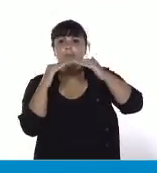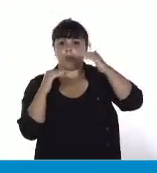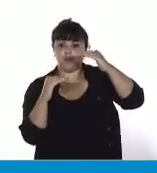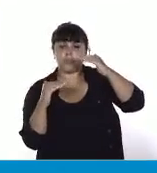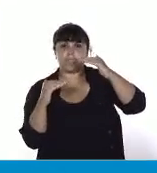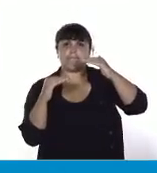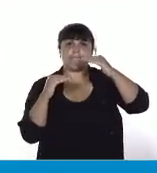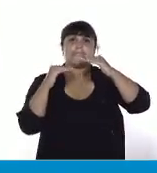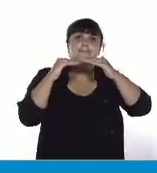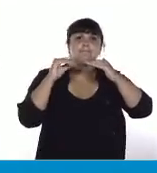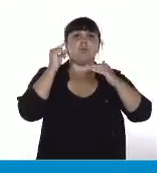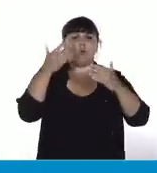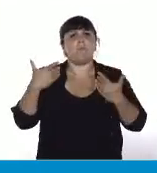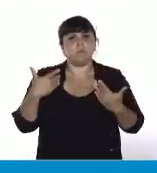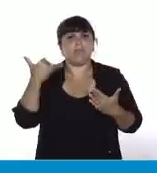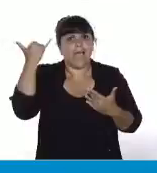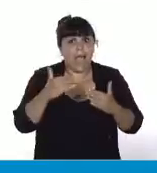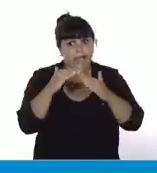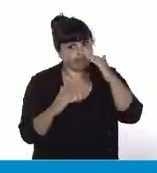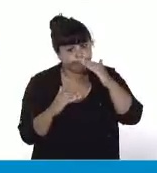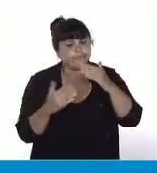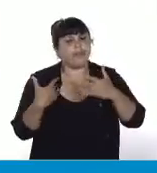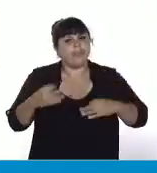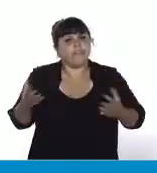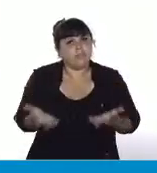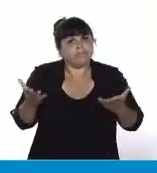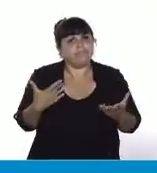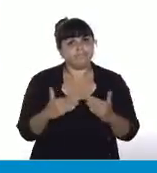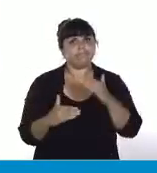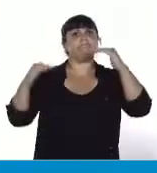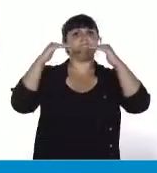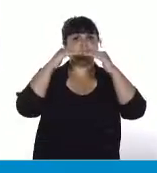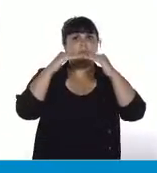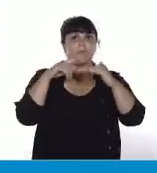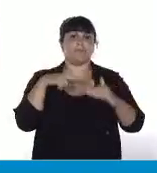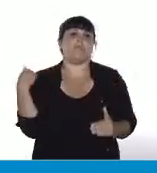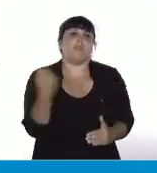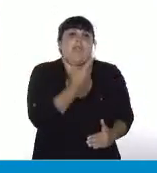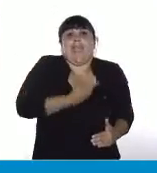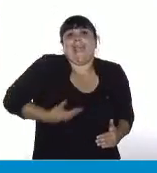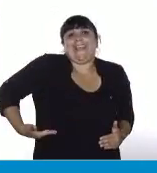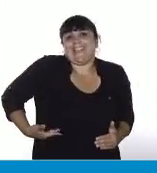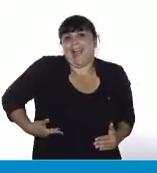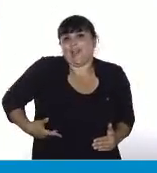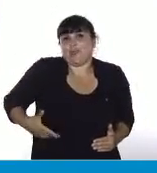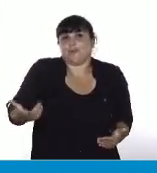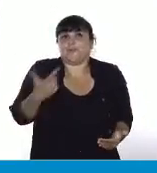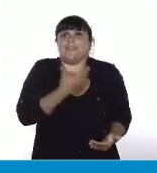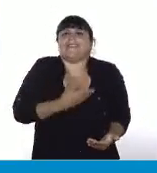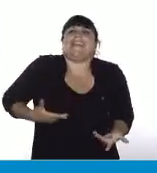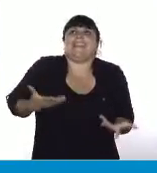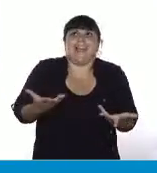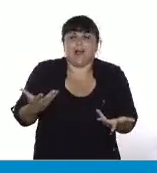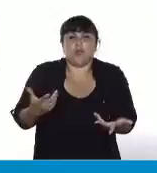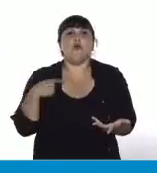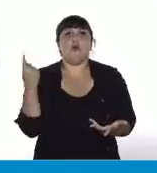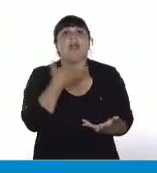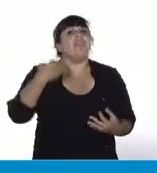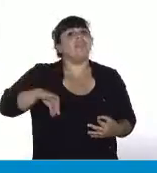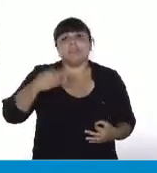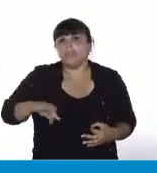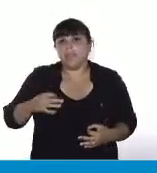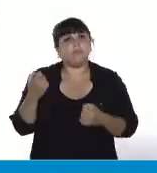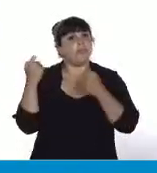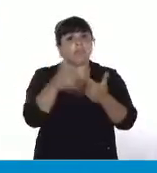desventajas existentes. El Estado, y nosotros componemos todo el Estado, tiene la responsabilidad de garantizar